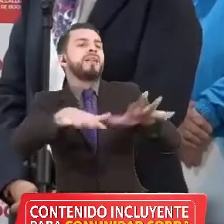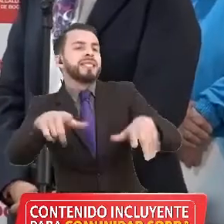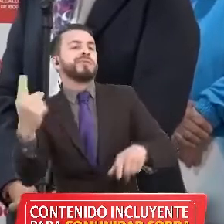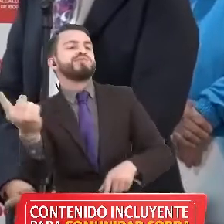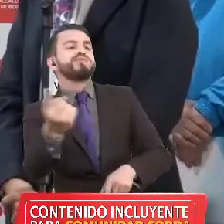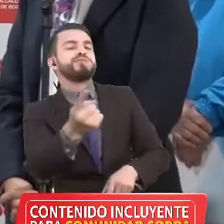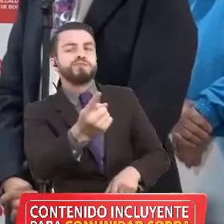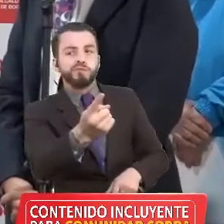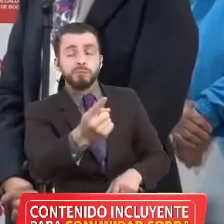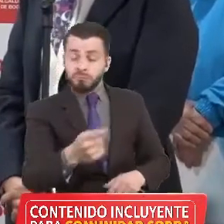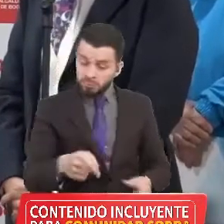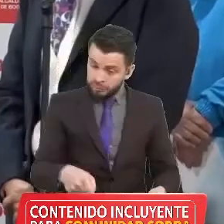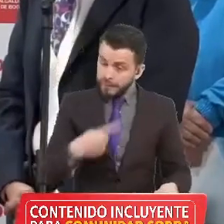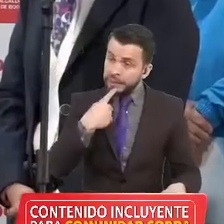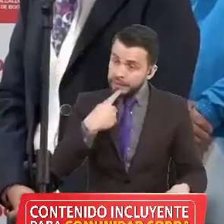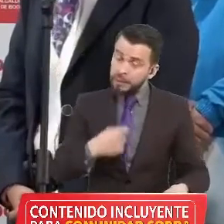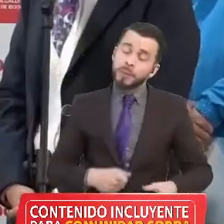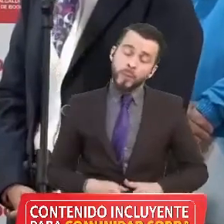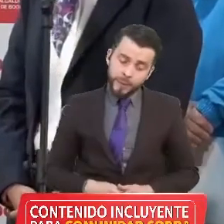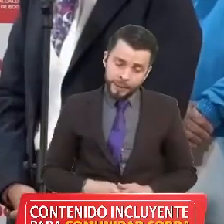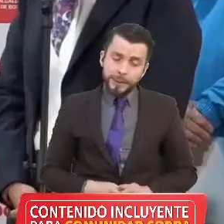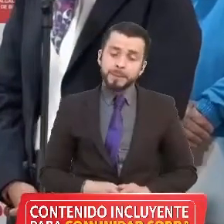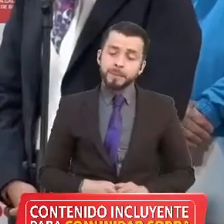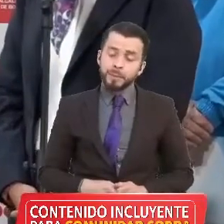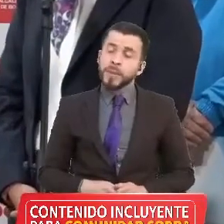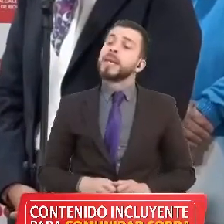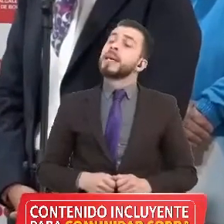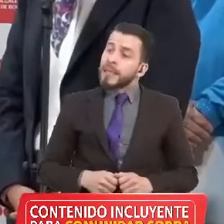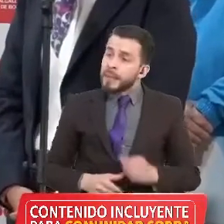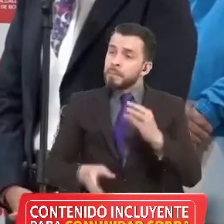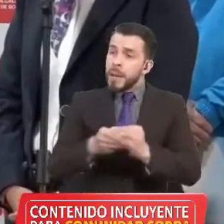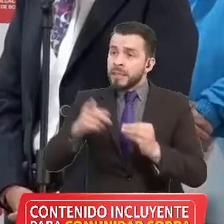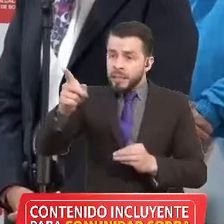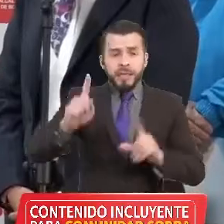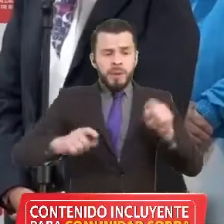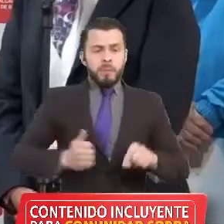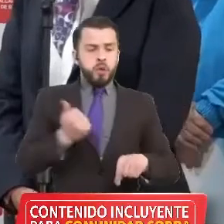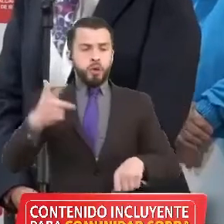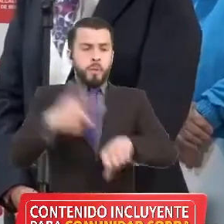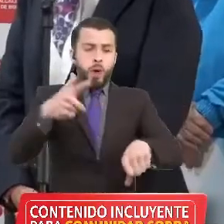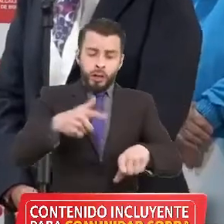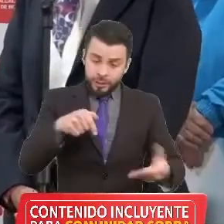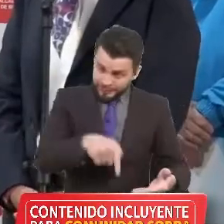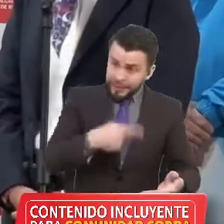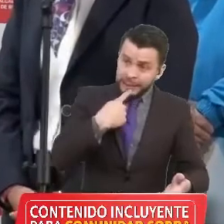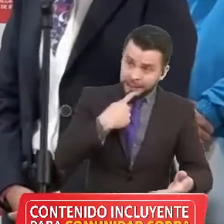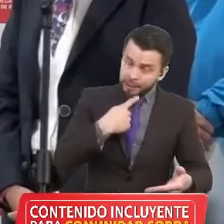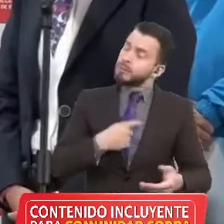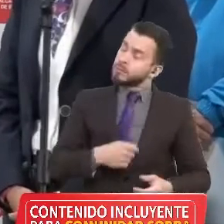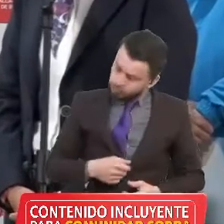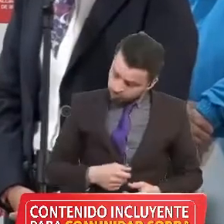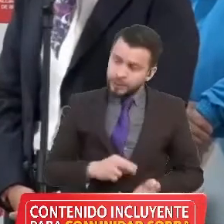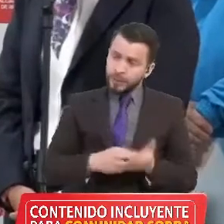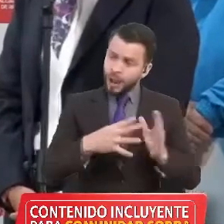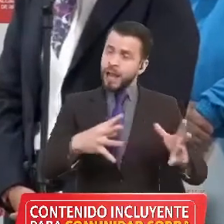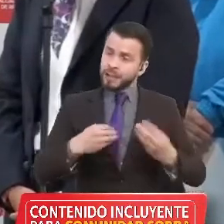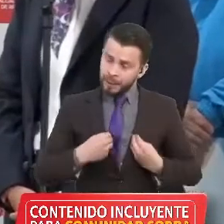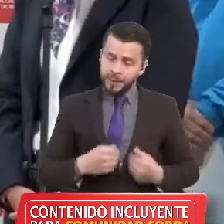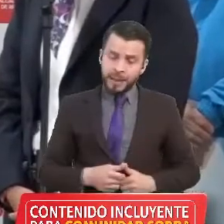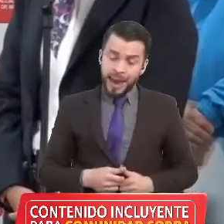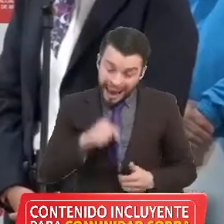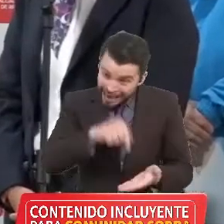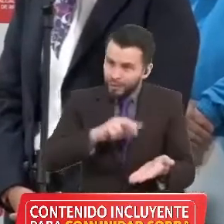y creo que esto es un ejemplo para el país sabemos por ejemplo que en bogotá han habido alegaciones